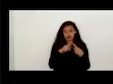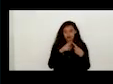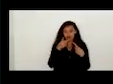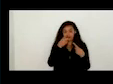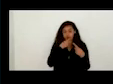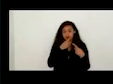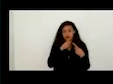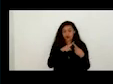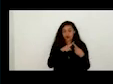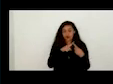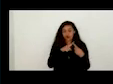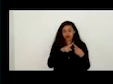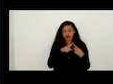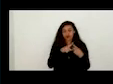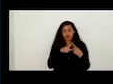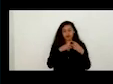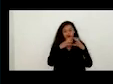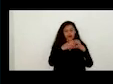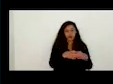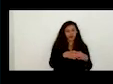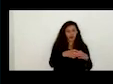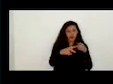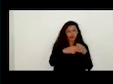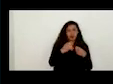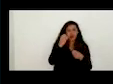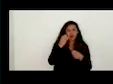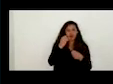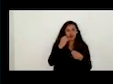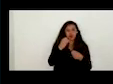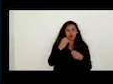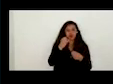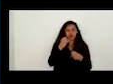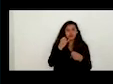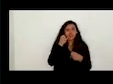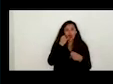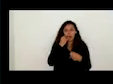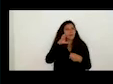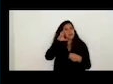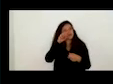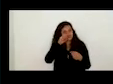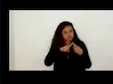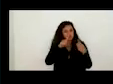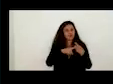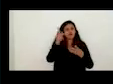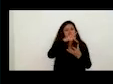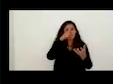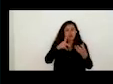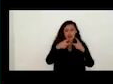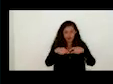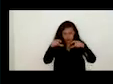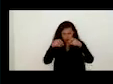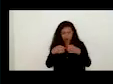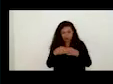ponga yo un vaso de jugo de naranja, un plato con papaya y melón y